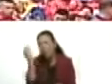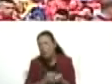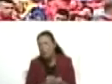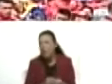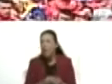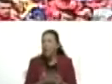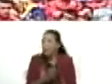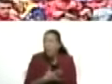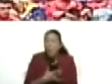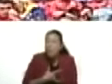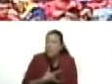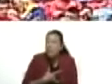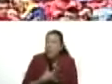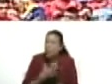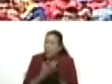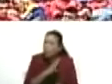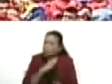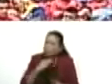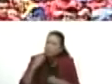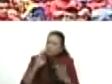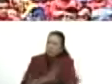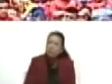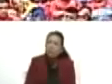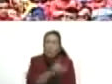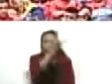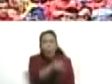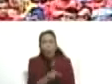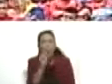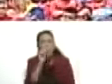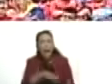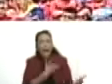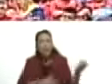No había podido superar el luto de la partida de Ali.